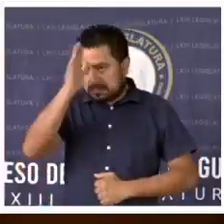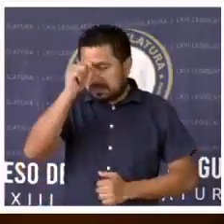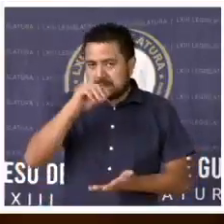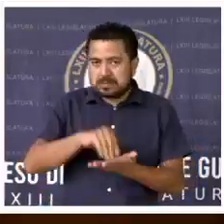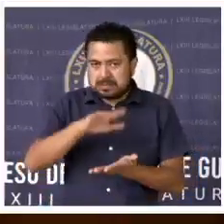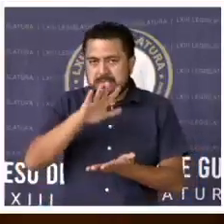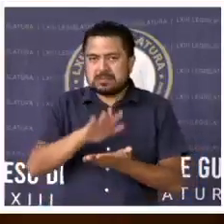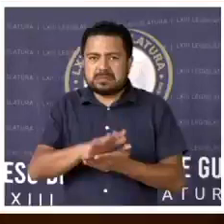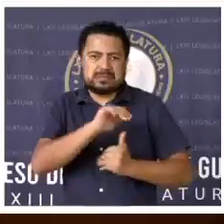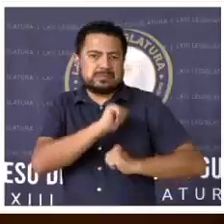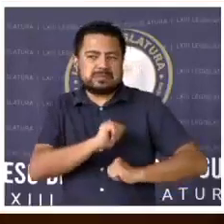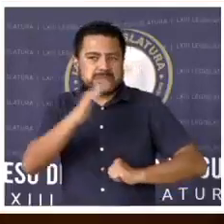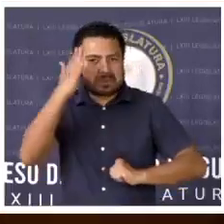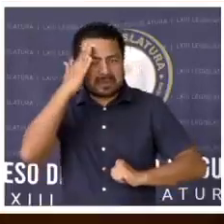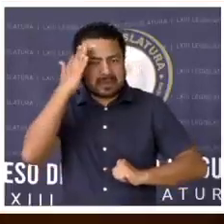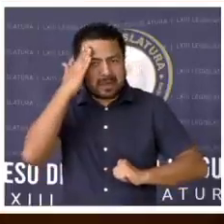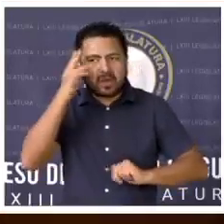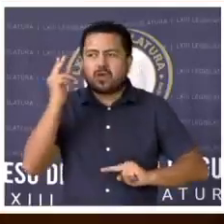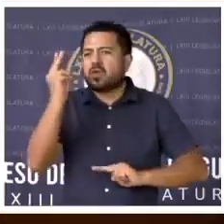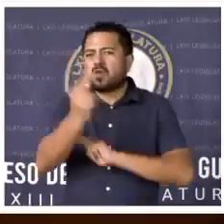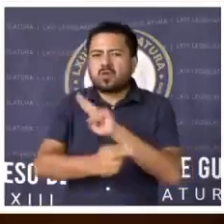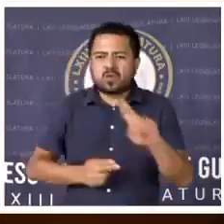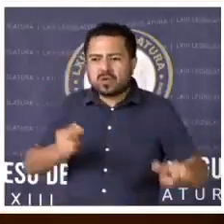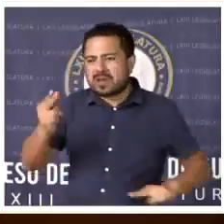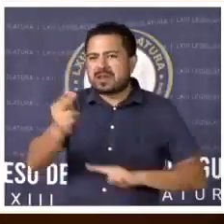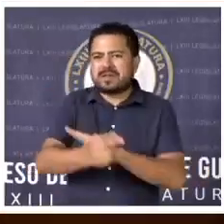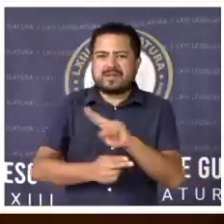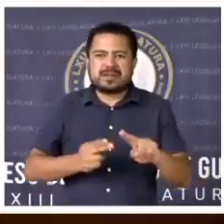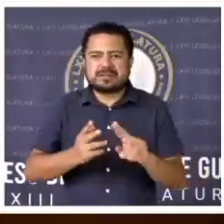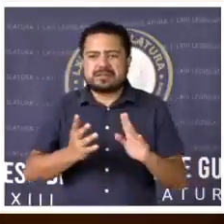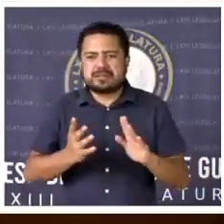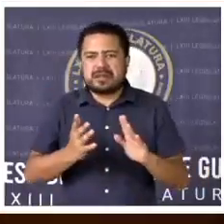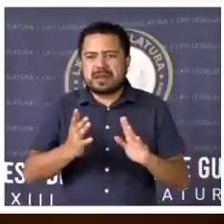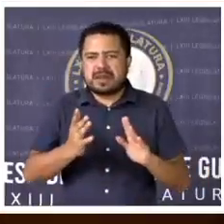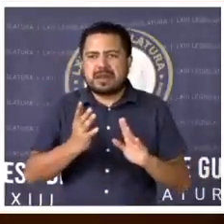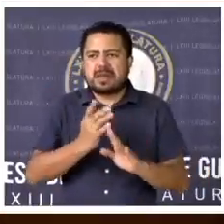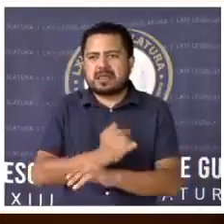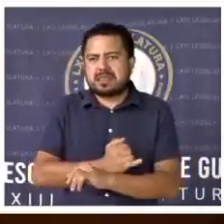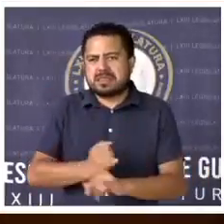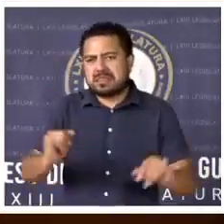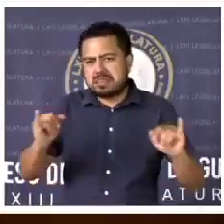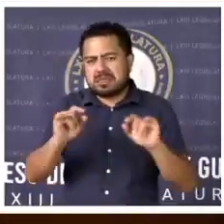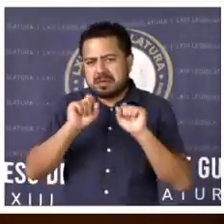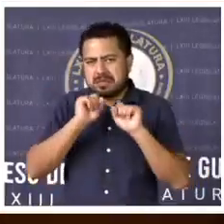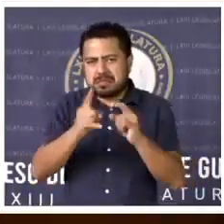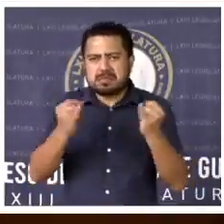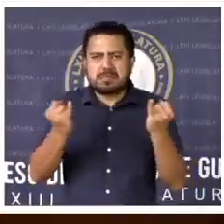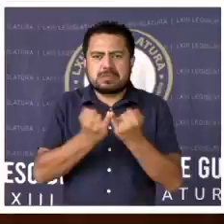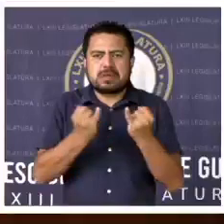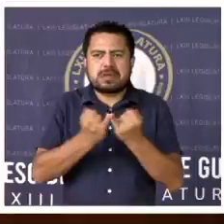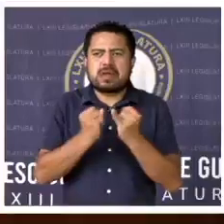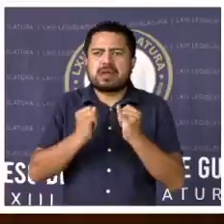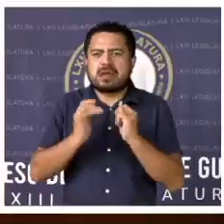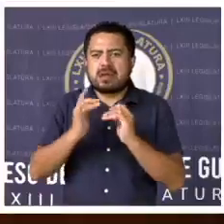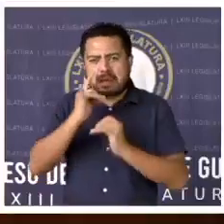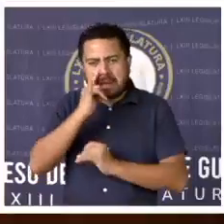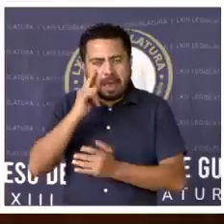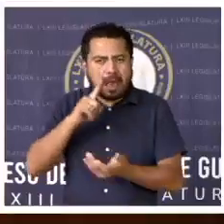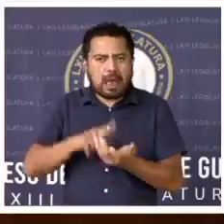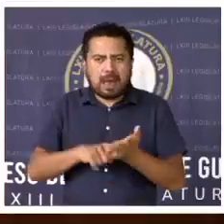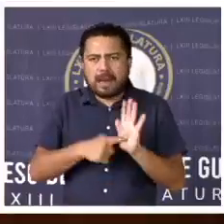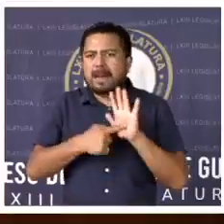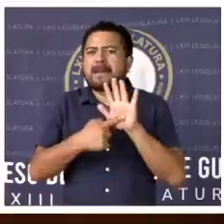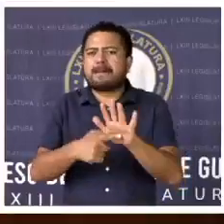los principios de un universalidad interdependencia indivisibilidad